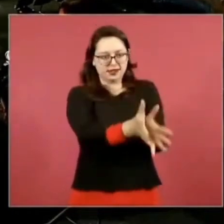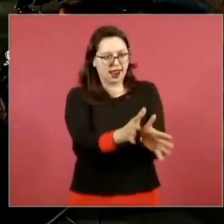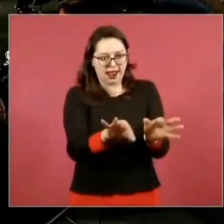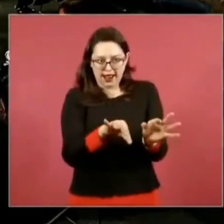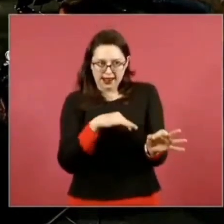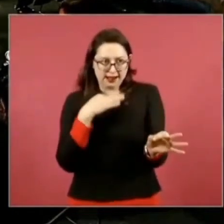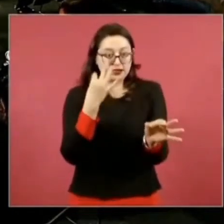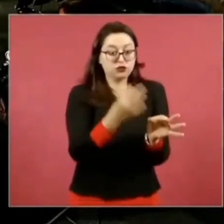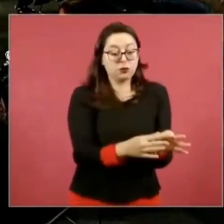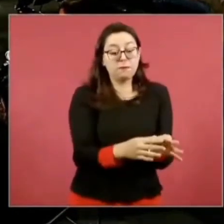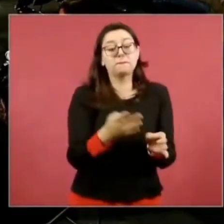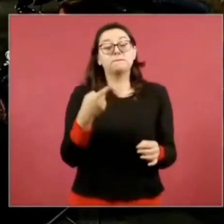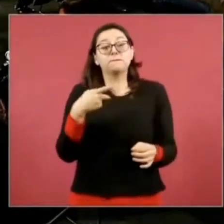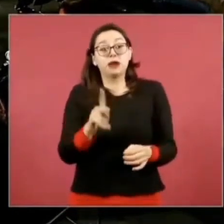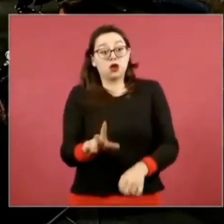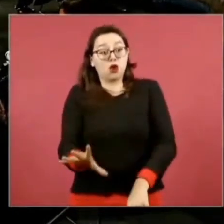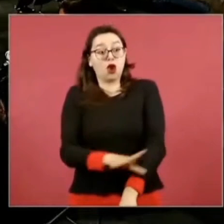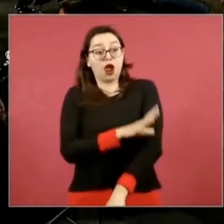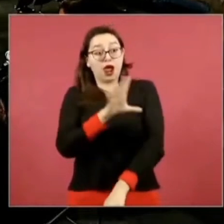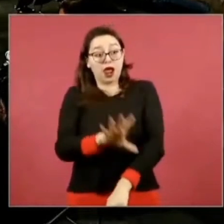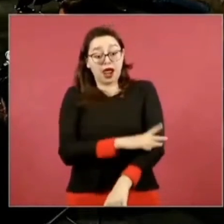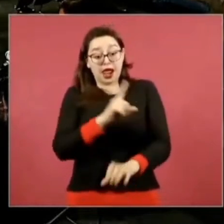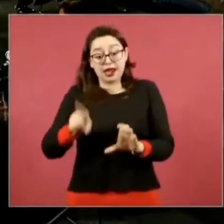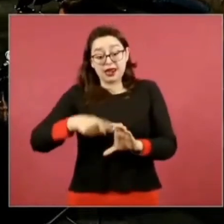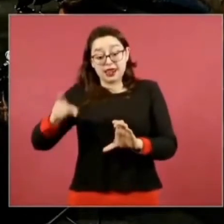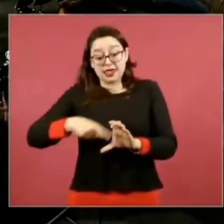avanzando en la construcción de los canales